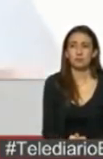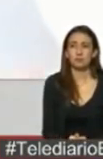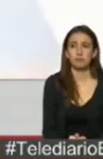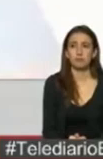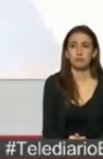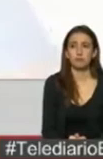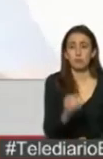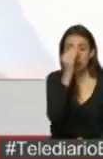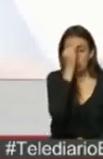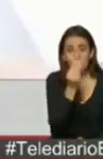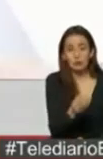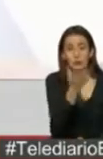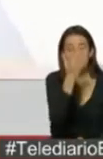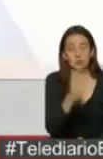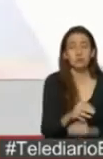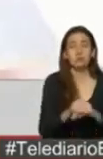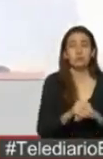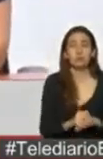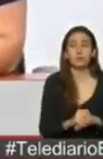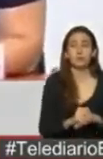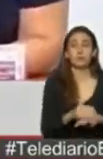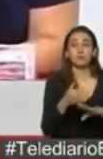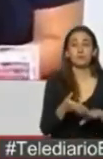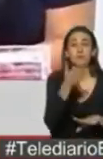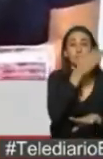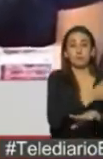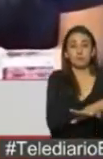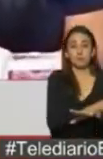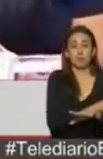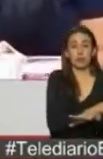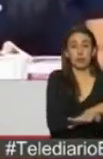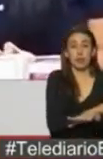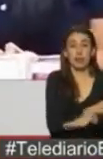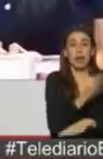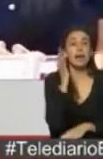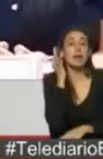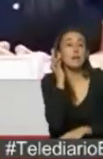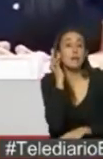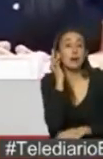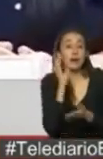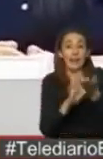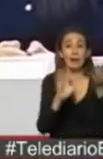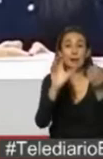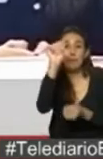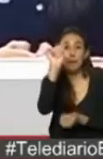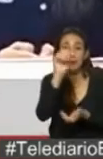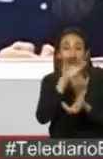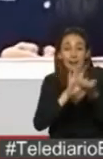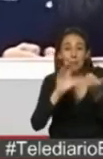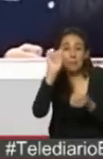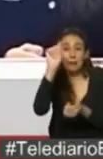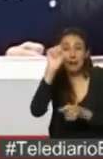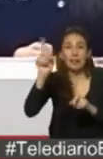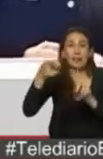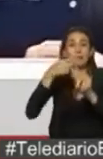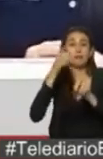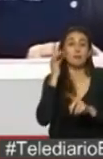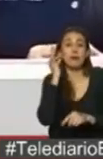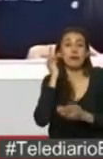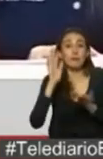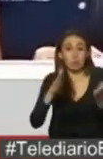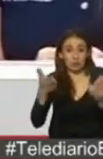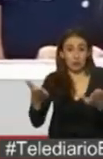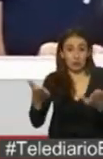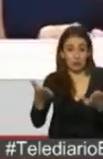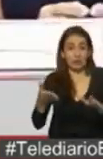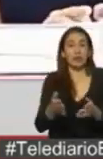Buenos días. Como les decía hace un momento, la paciente llegó en condición crítica a nuestro hospital, al